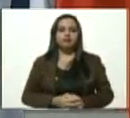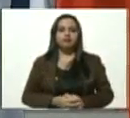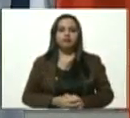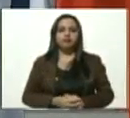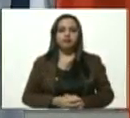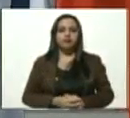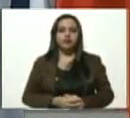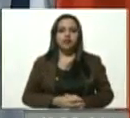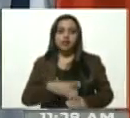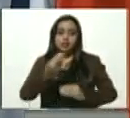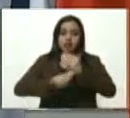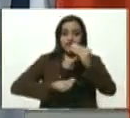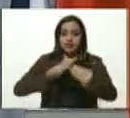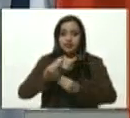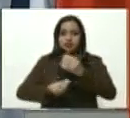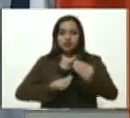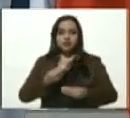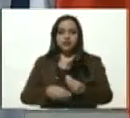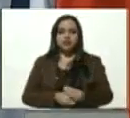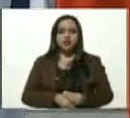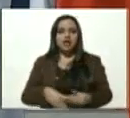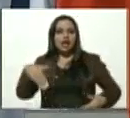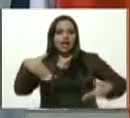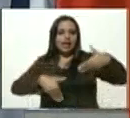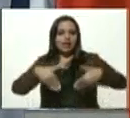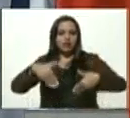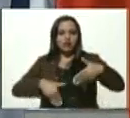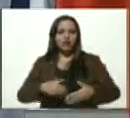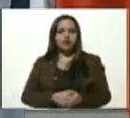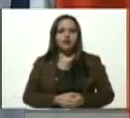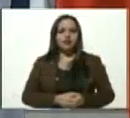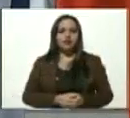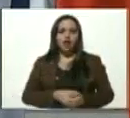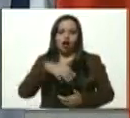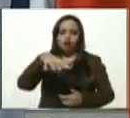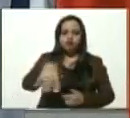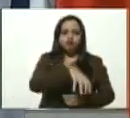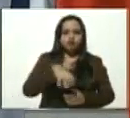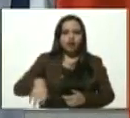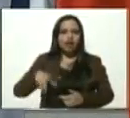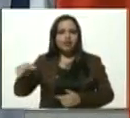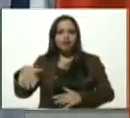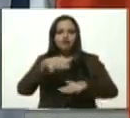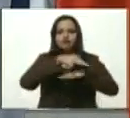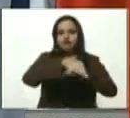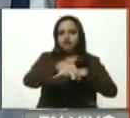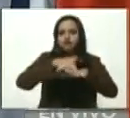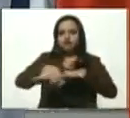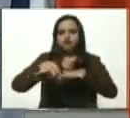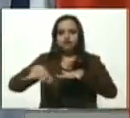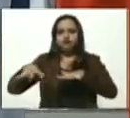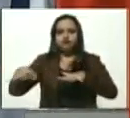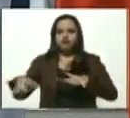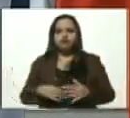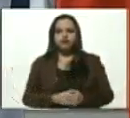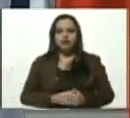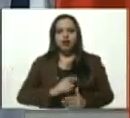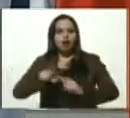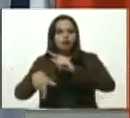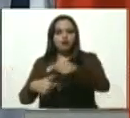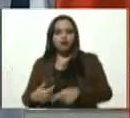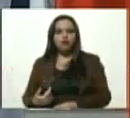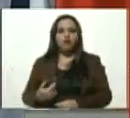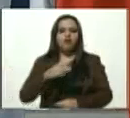como lo va a ser las elecciones regionales y municipales de este próximo